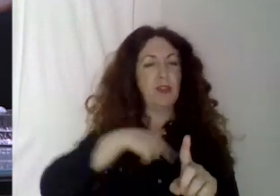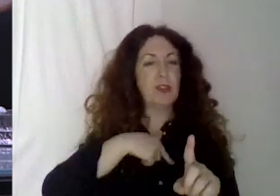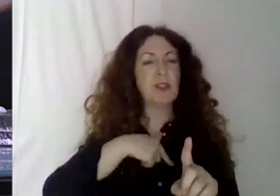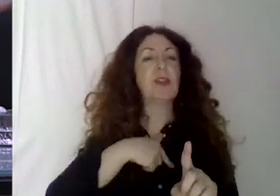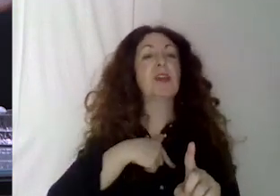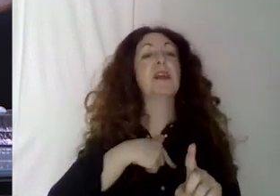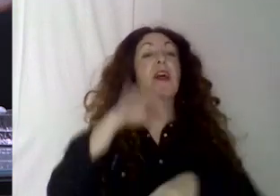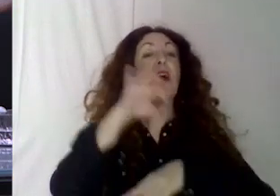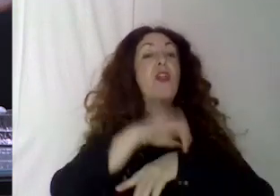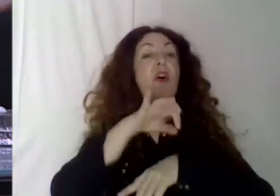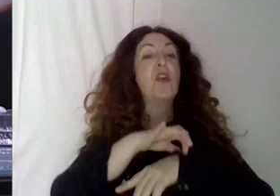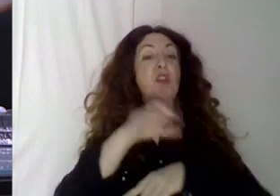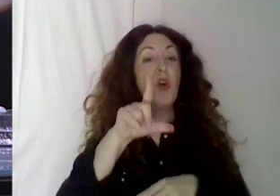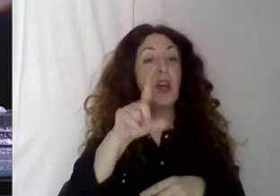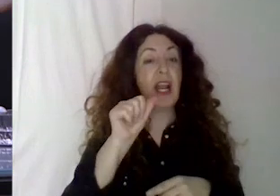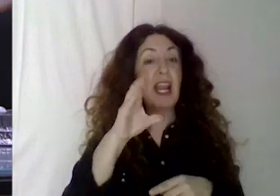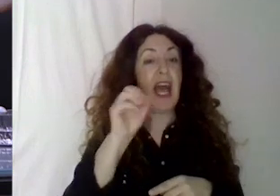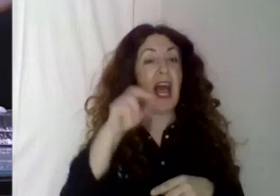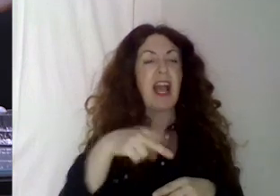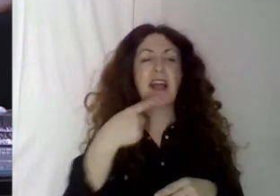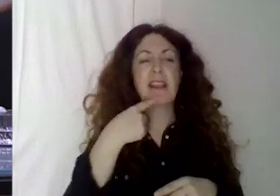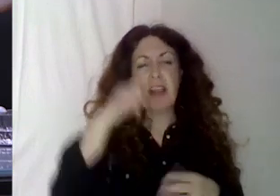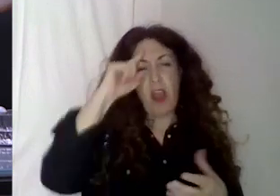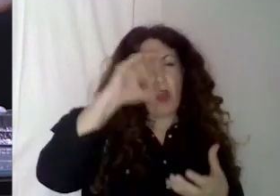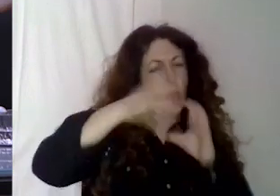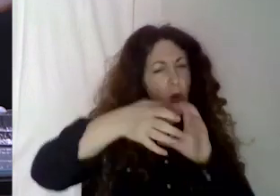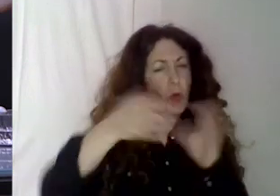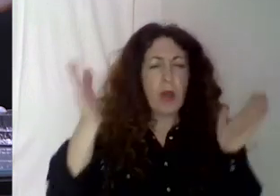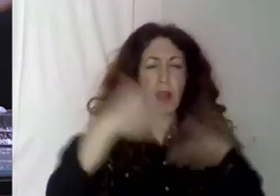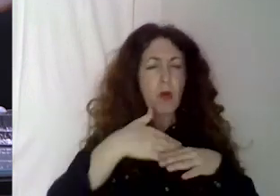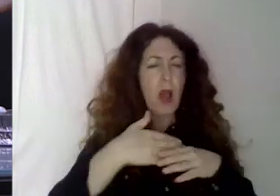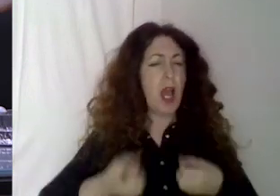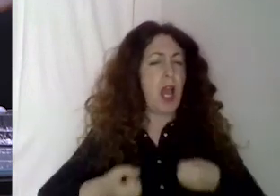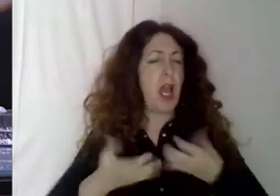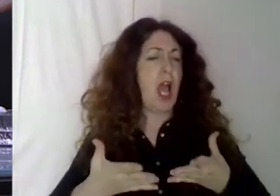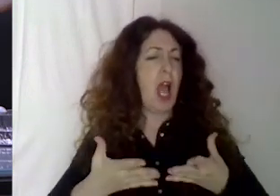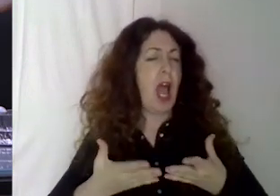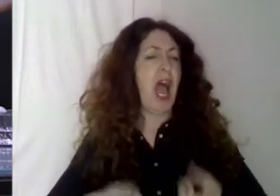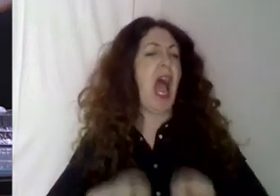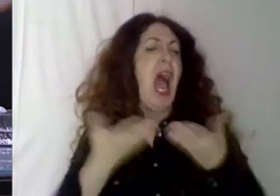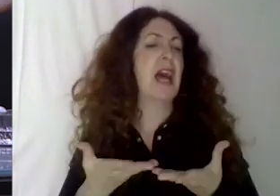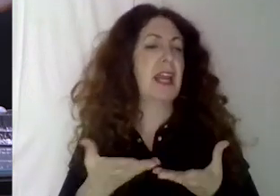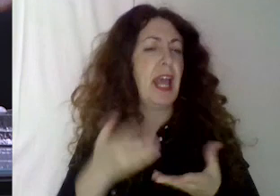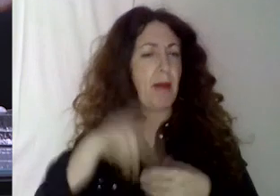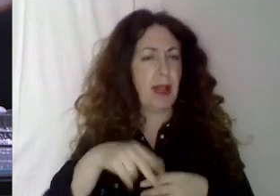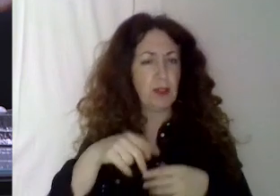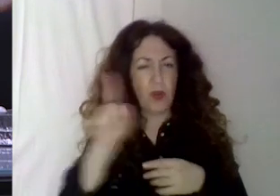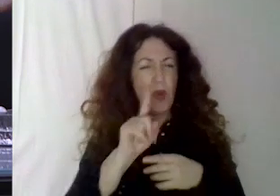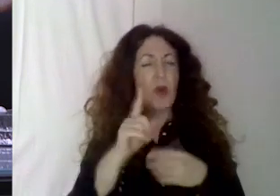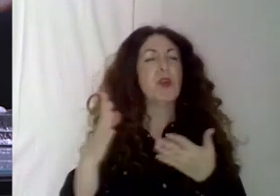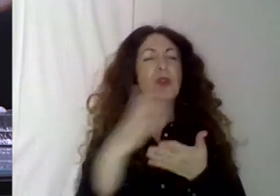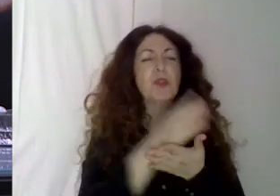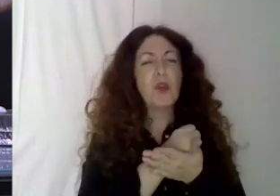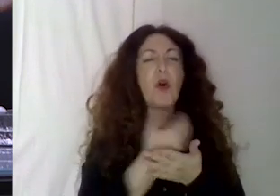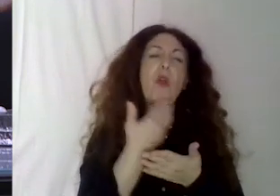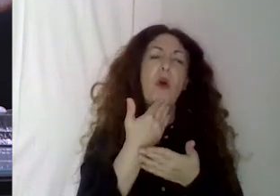él no existe la locura, para él no existe el arrebato, todos son de alguna forma actitudes, podríamos decir, de alguna forma alternativas, porque hay